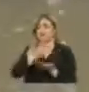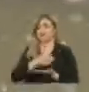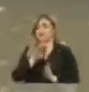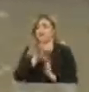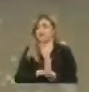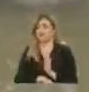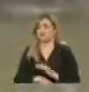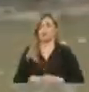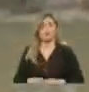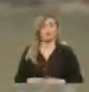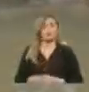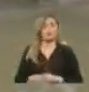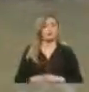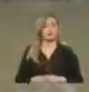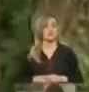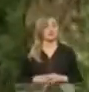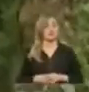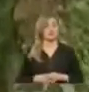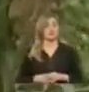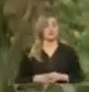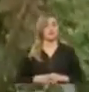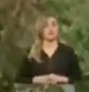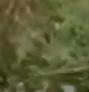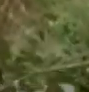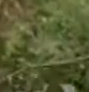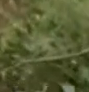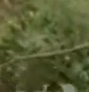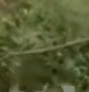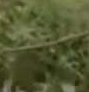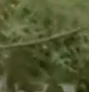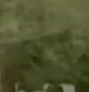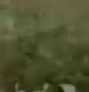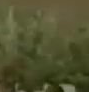de este y otros patógenos. En Quito, Paul Coello, 24 horas.